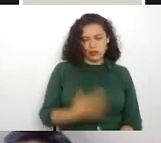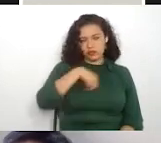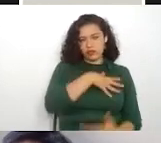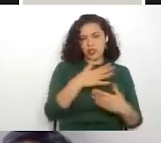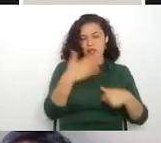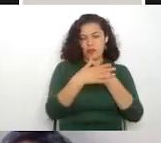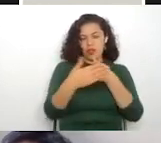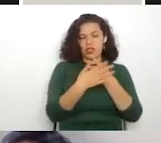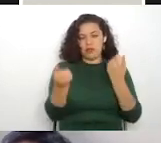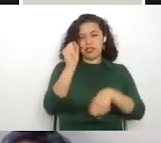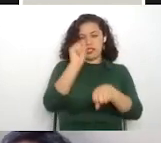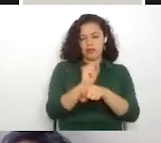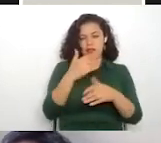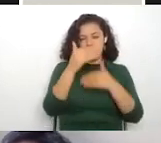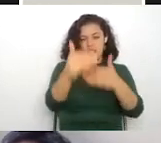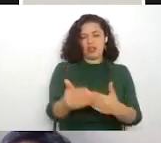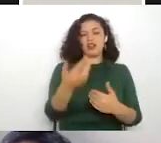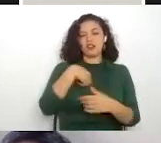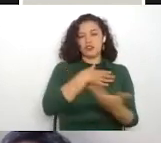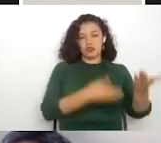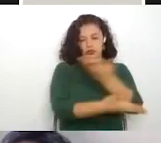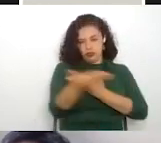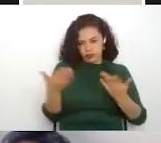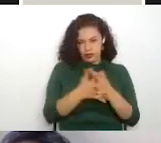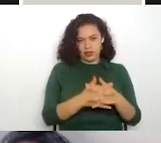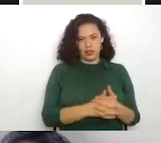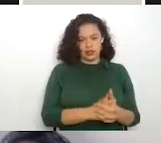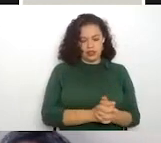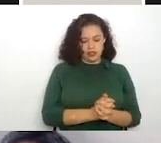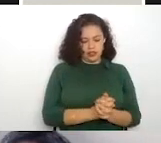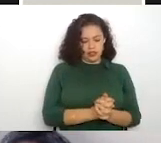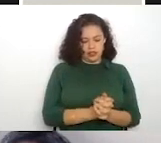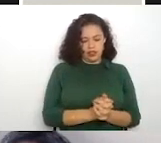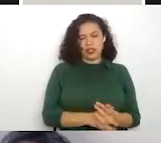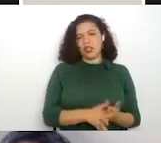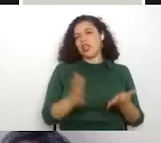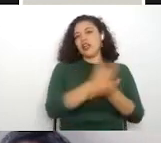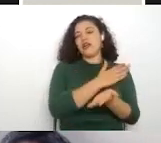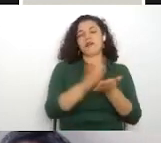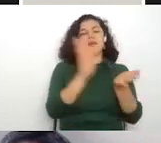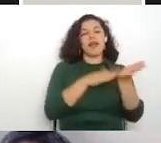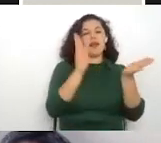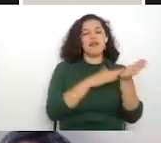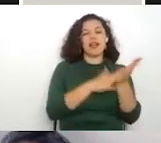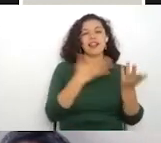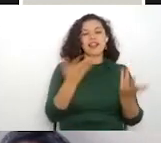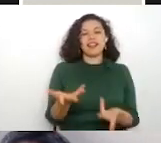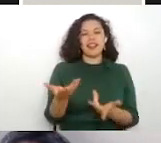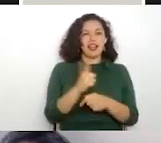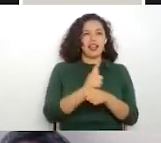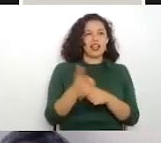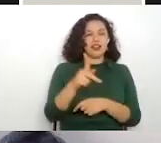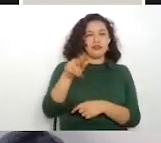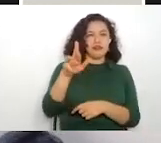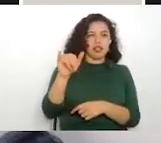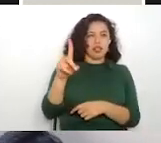vamos a compartir, además de incorporar estos documentos que nos hizo favor el licenciado